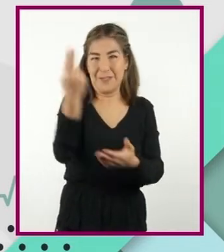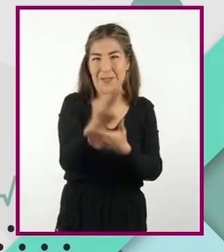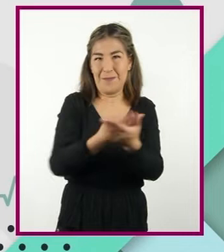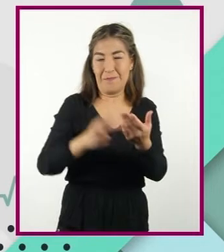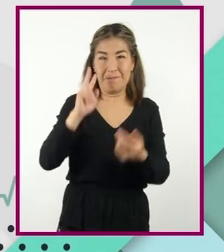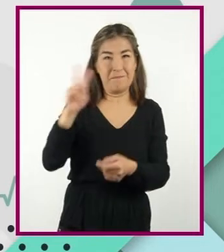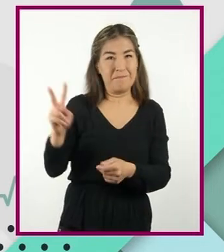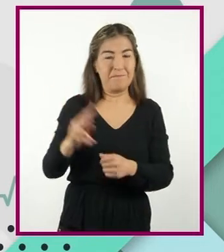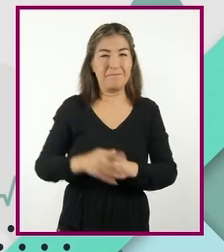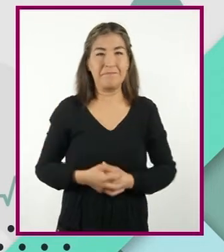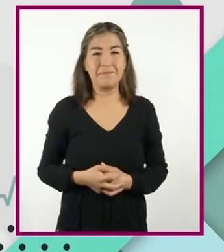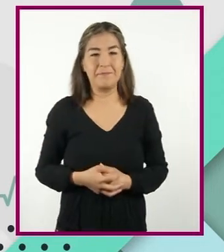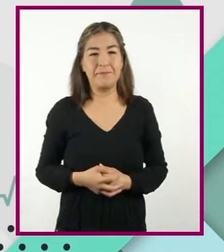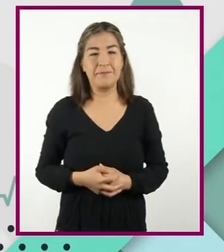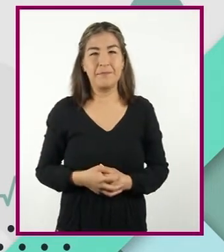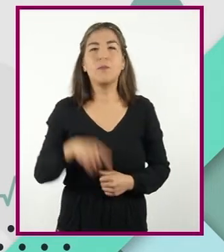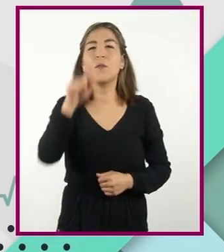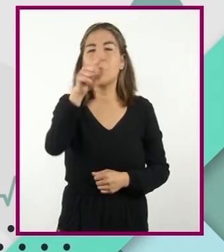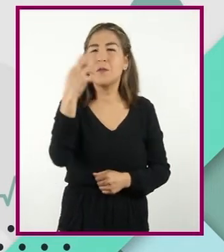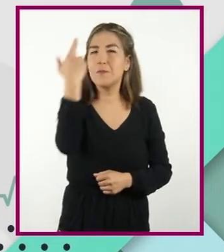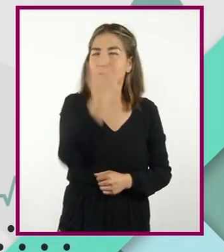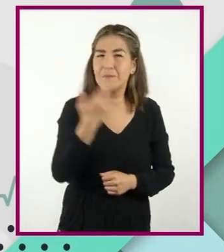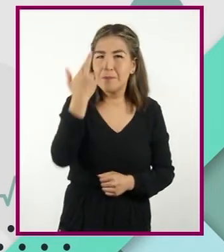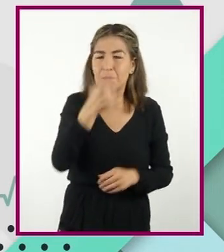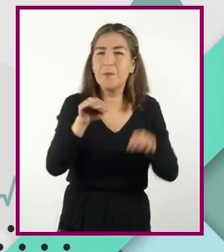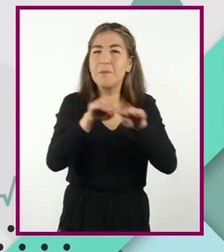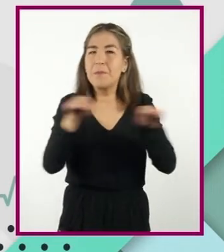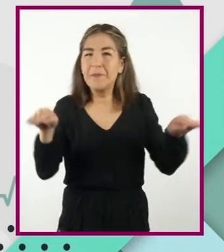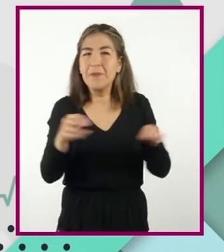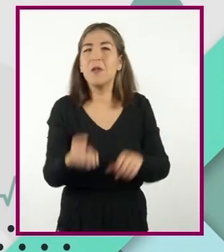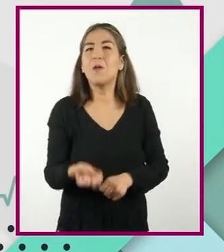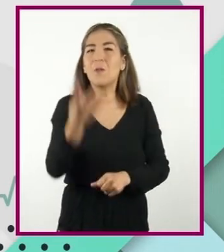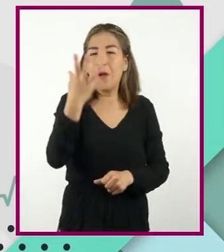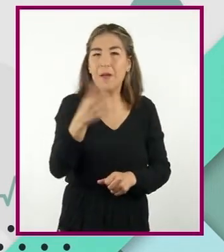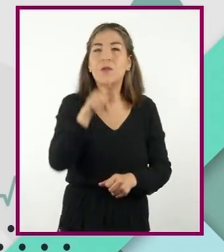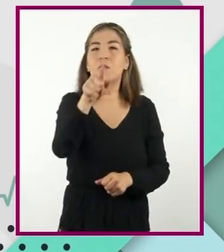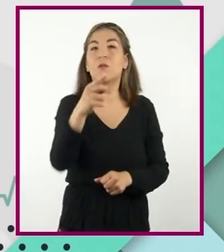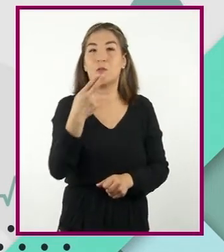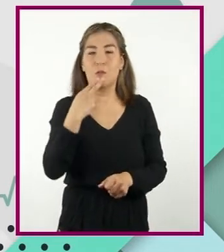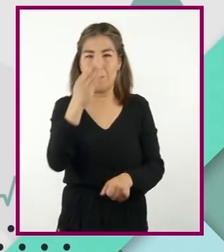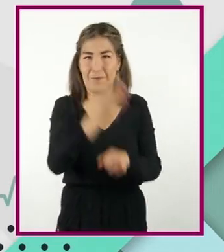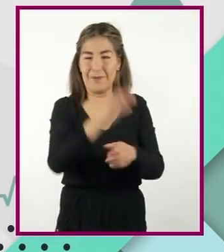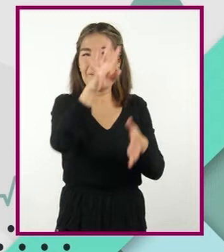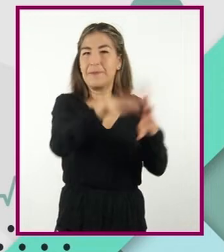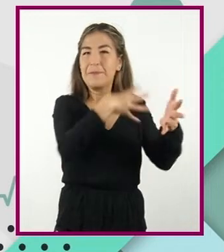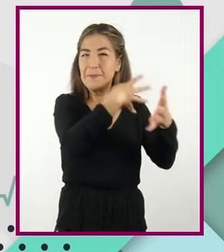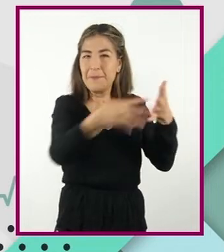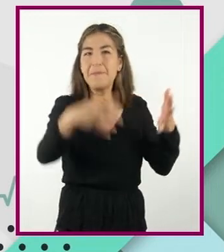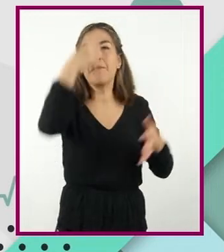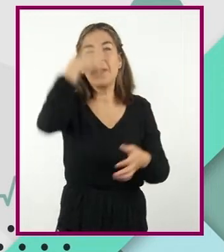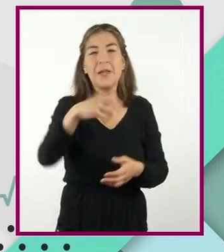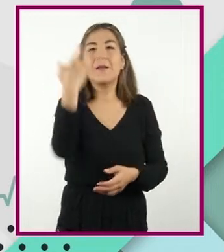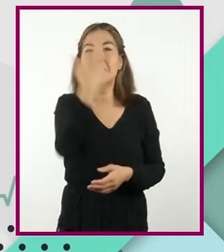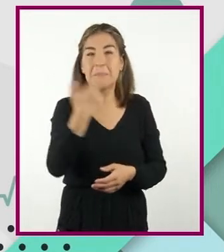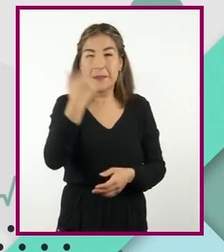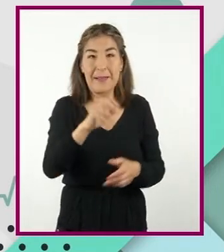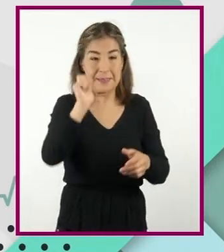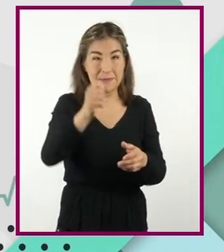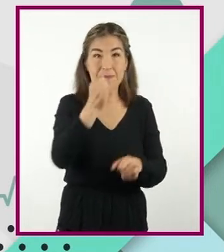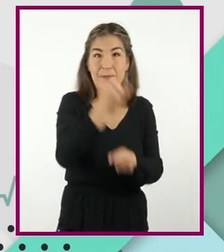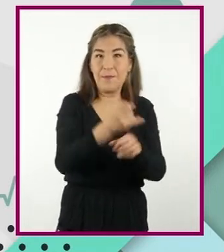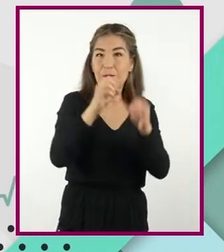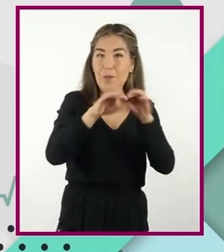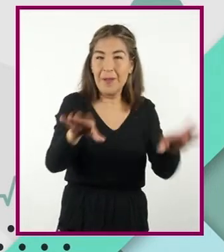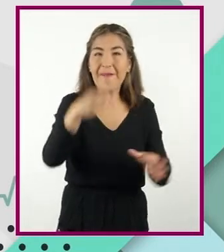escala? Observen y analicen las medidas. Usaremos una tabla para verificar los datos faltantes